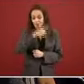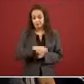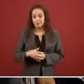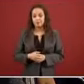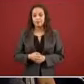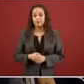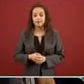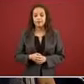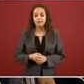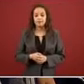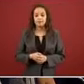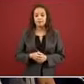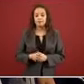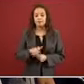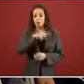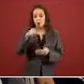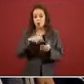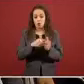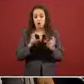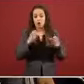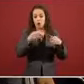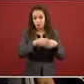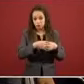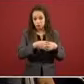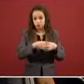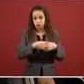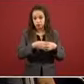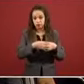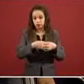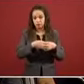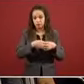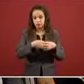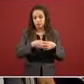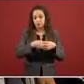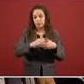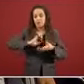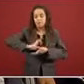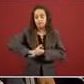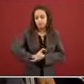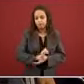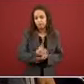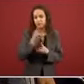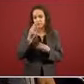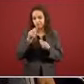muy alta dispersión primero y marginación también.